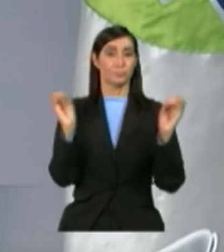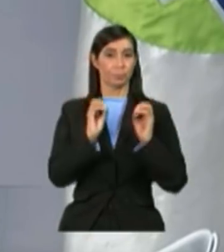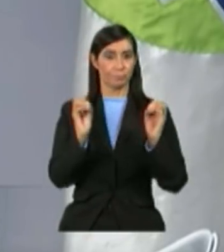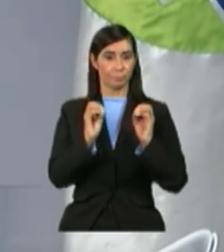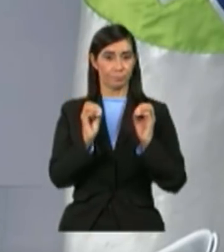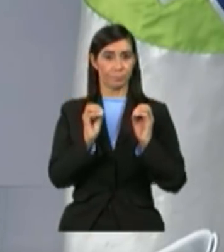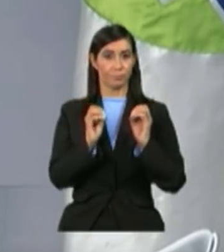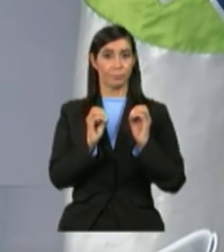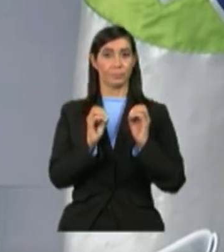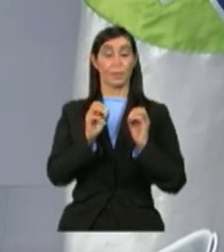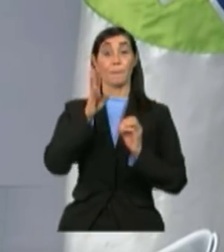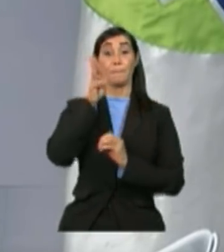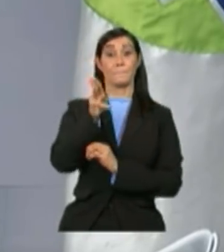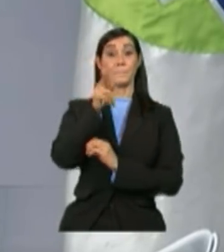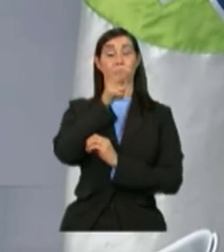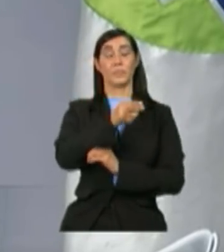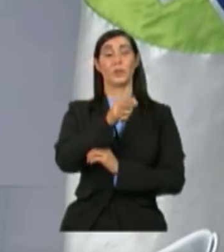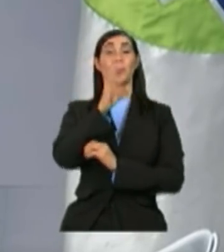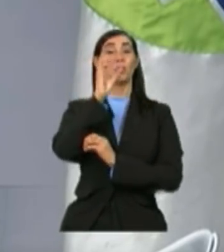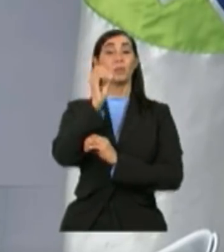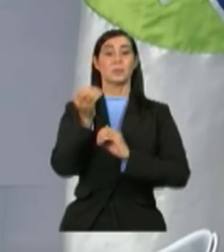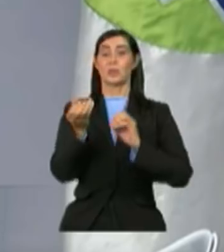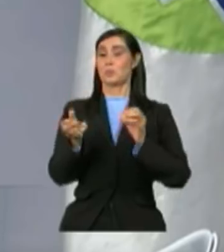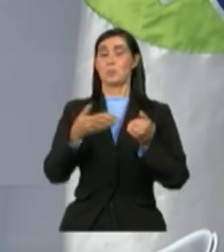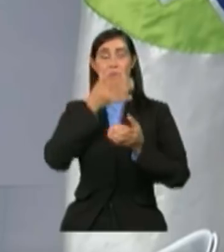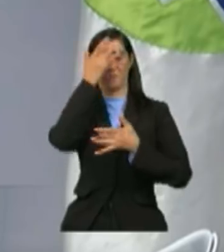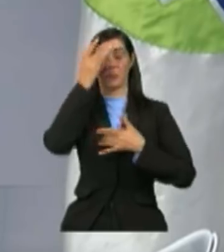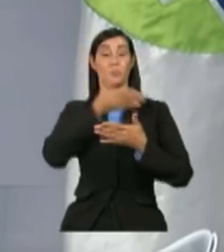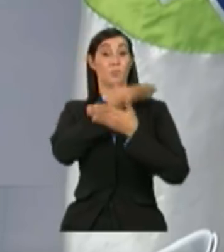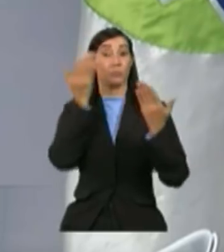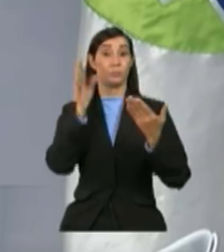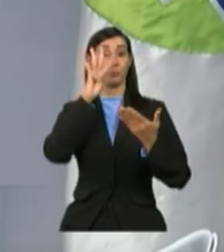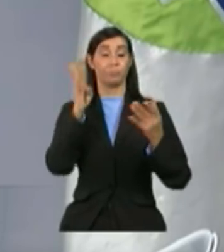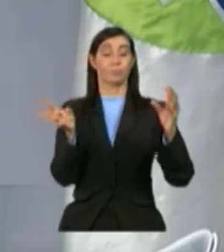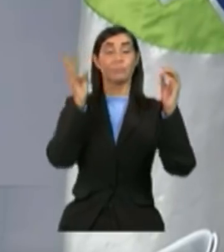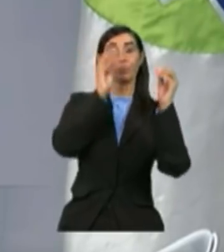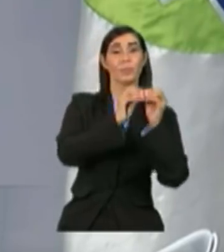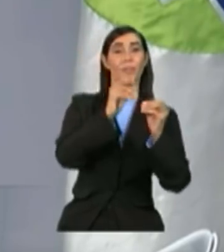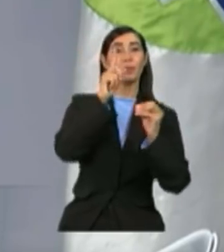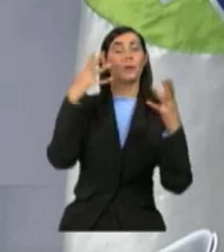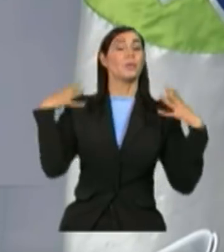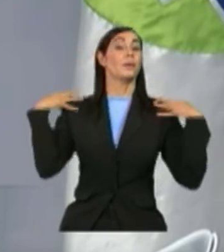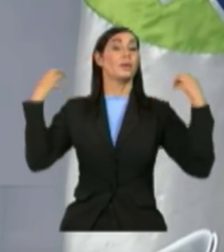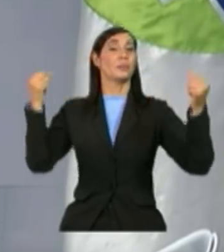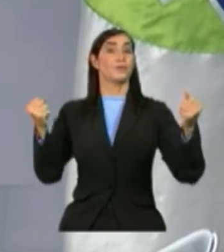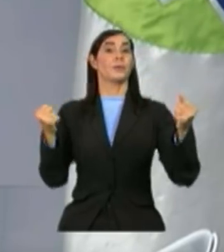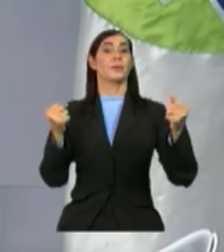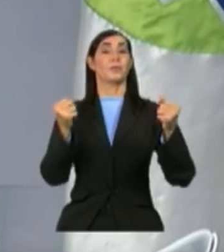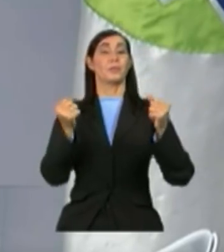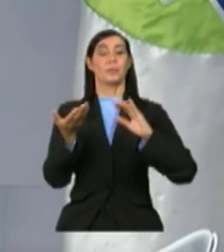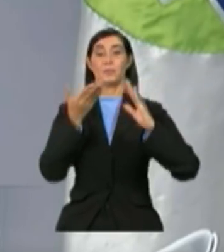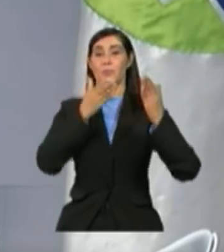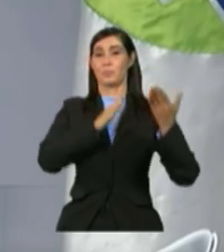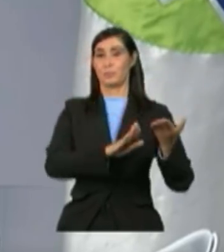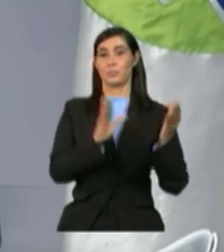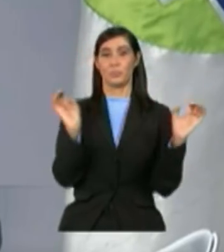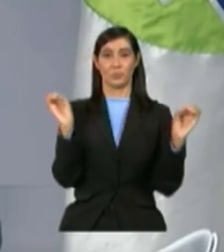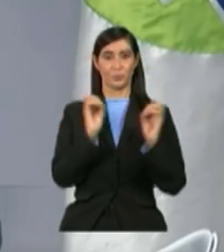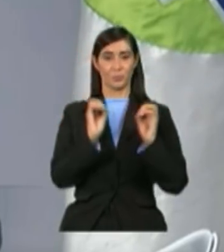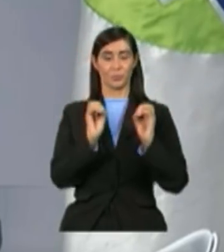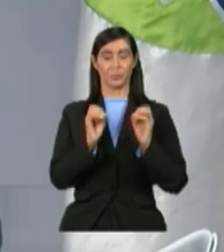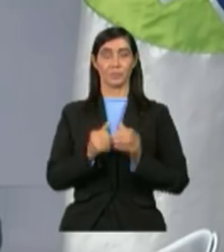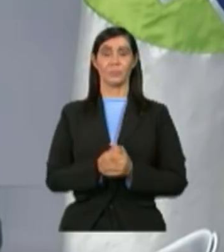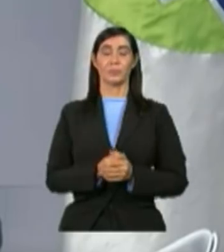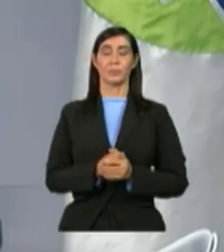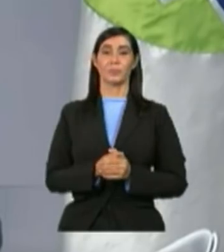fallecimiento. Bauruco, 0 casos, 4 acumulados, 1 recuperado, 0